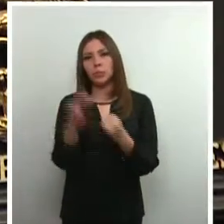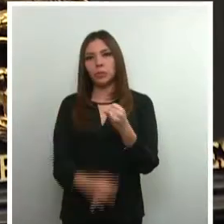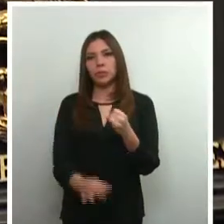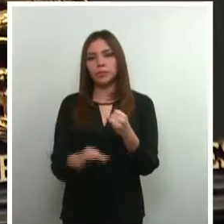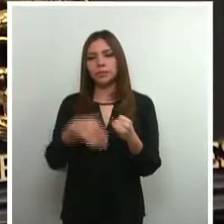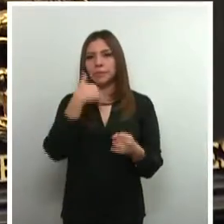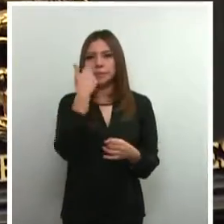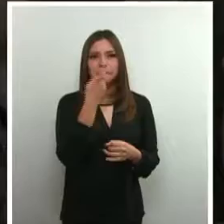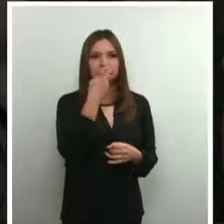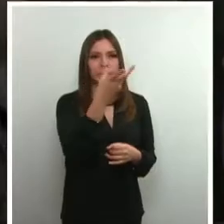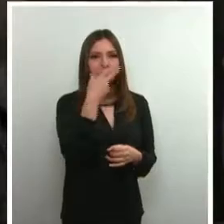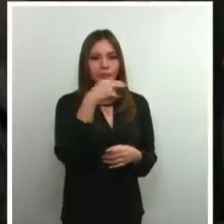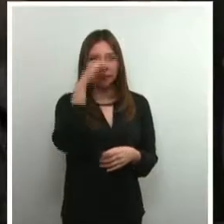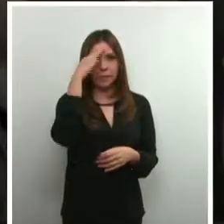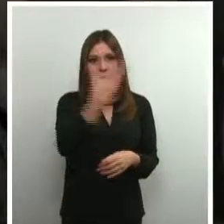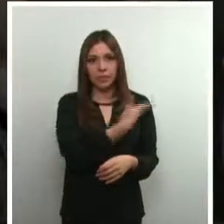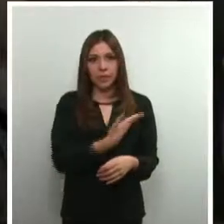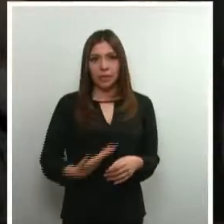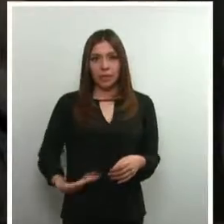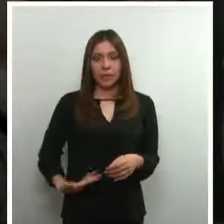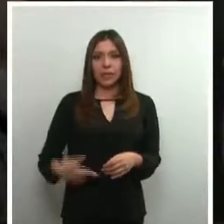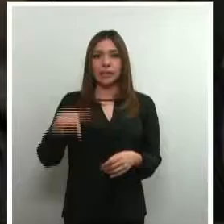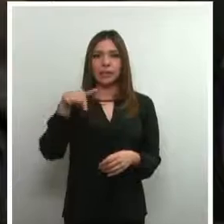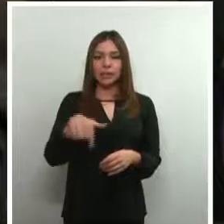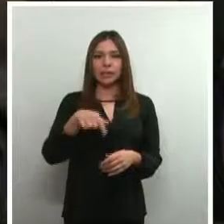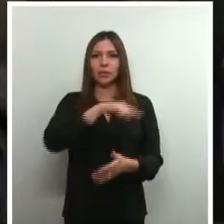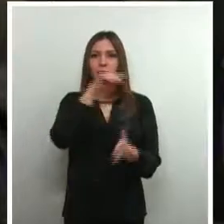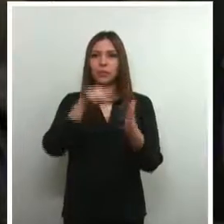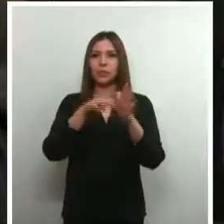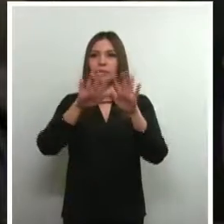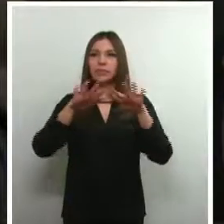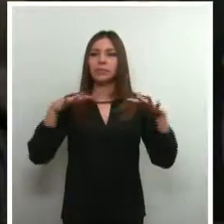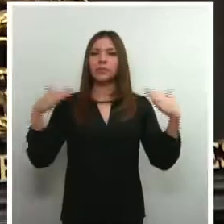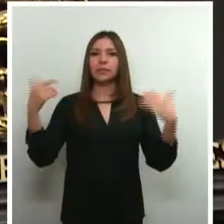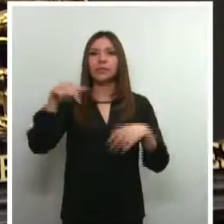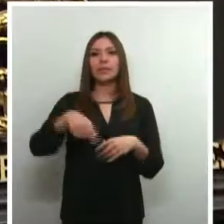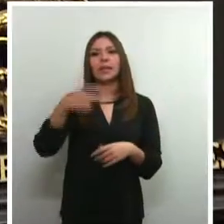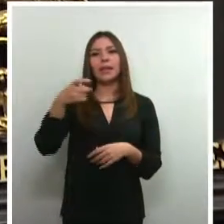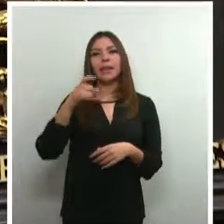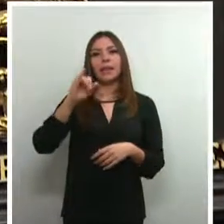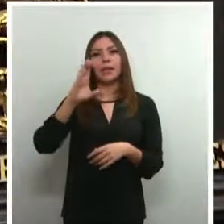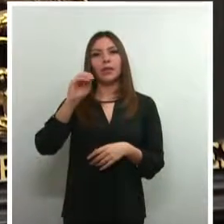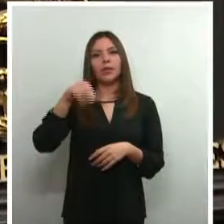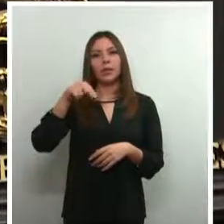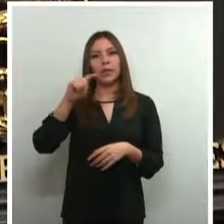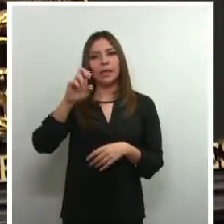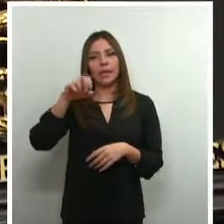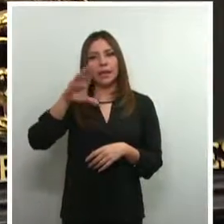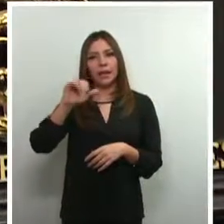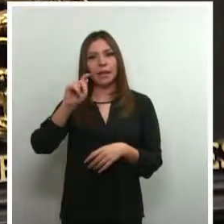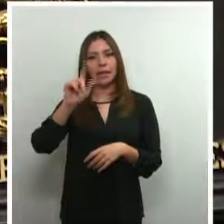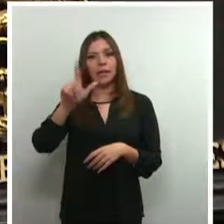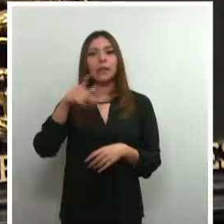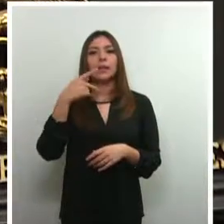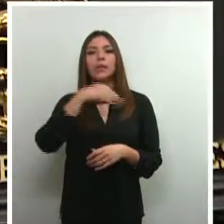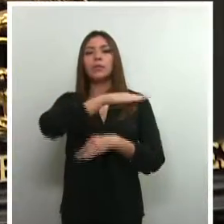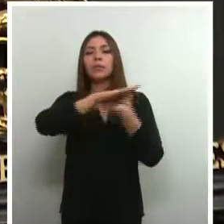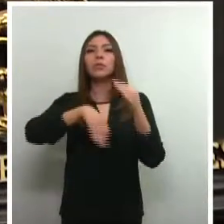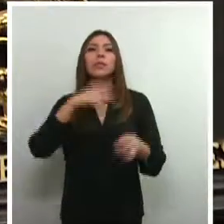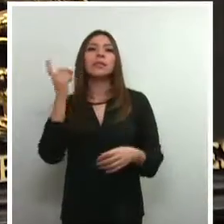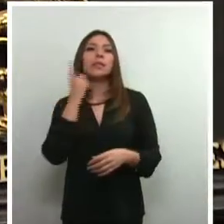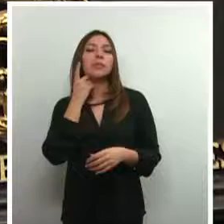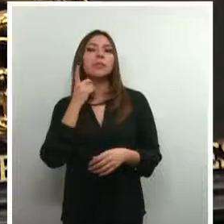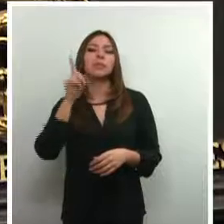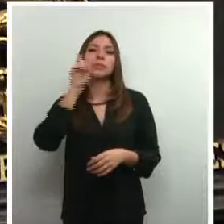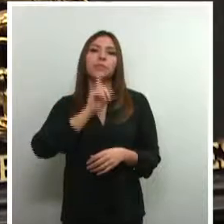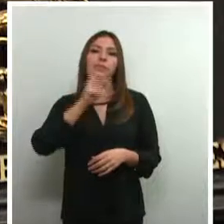señor presidente. Desde aquí, desde este recinto Casona de Jicotencal, nuestro mensaje de las y los diputados del PRI,